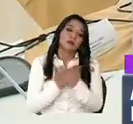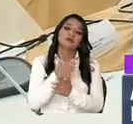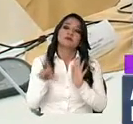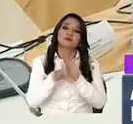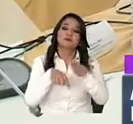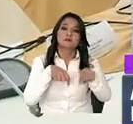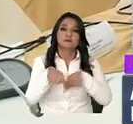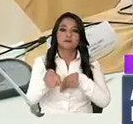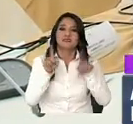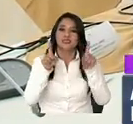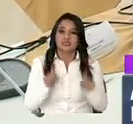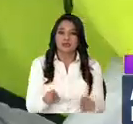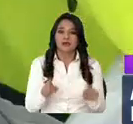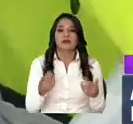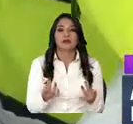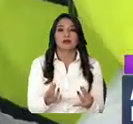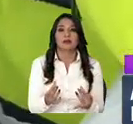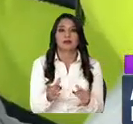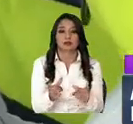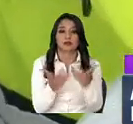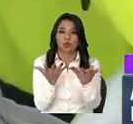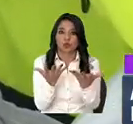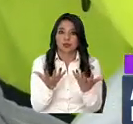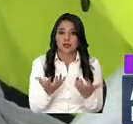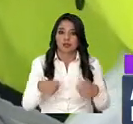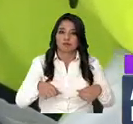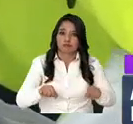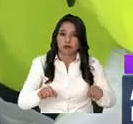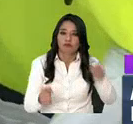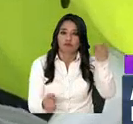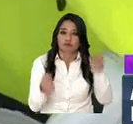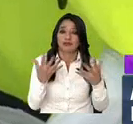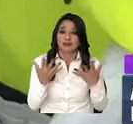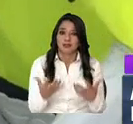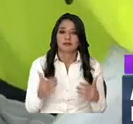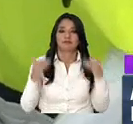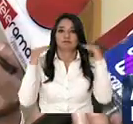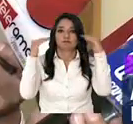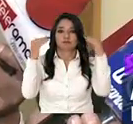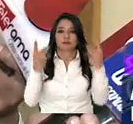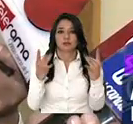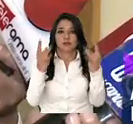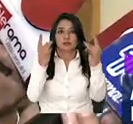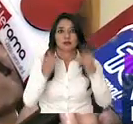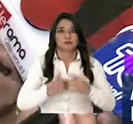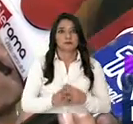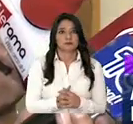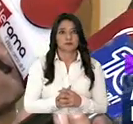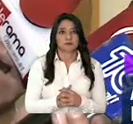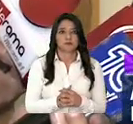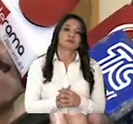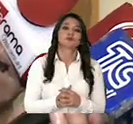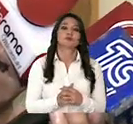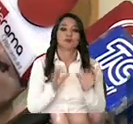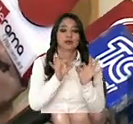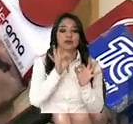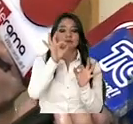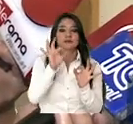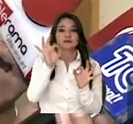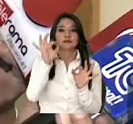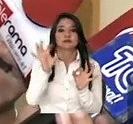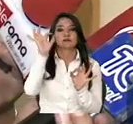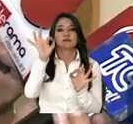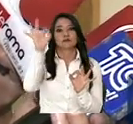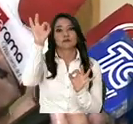de tránsito, los estándares para quienes deseen ir detrás del volante serán más altos. El mayor porcentaje estadístico